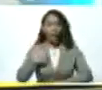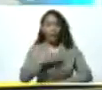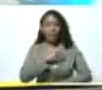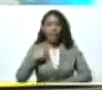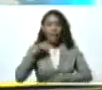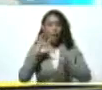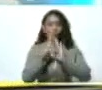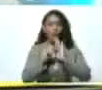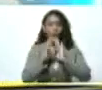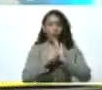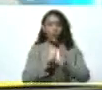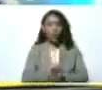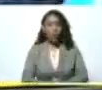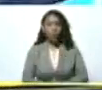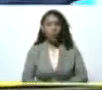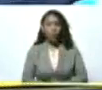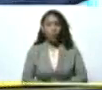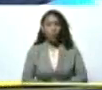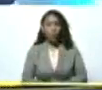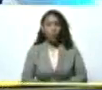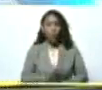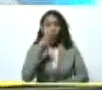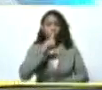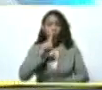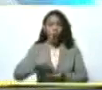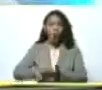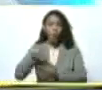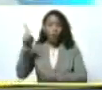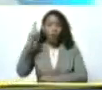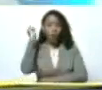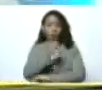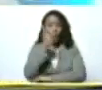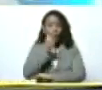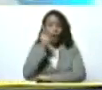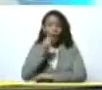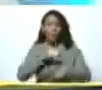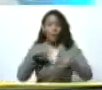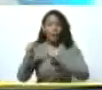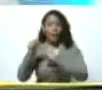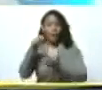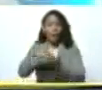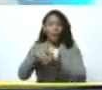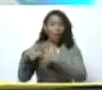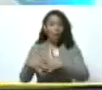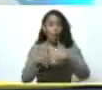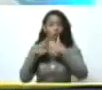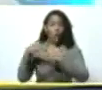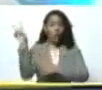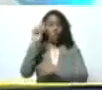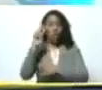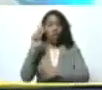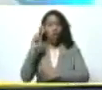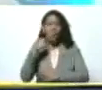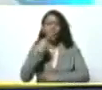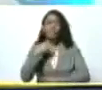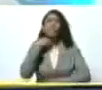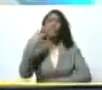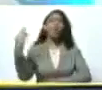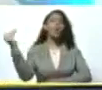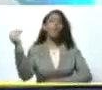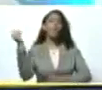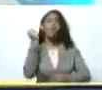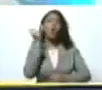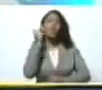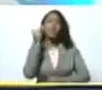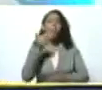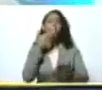pretenden robárnoslo por una orden de un tribunal imperial del estado de la Florida. Venezuela levanta su voz de protesta